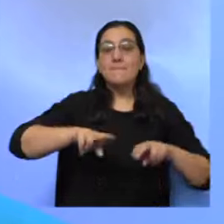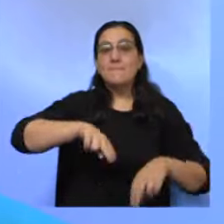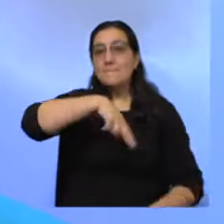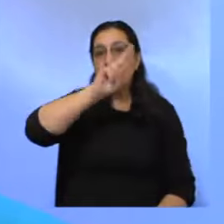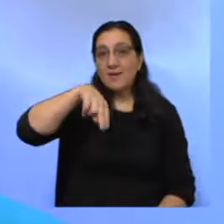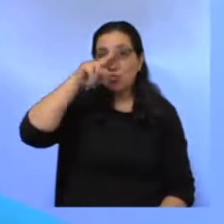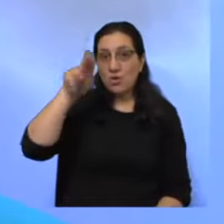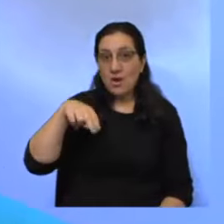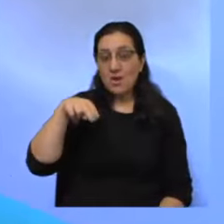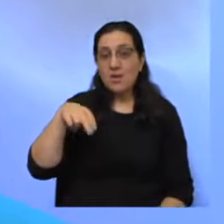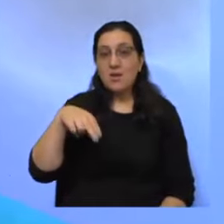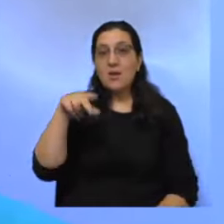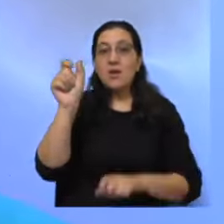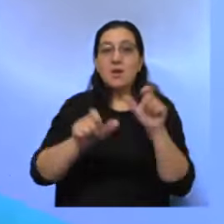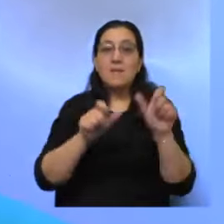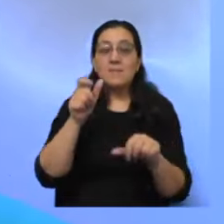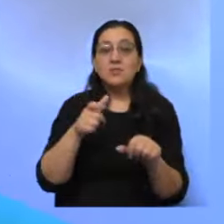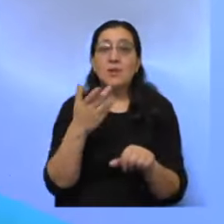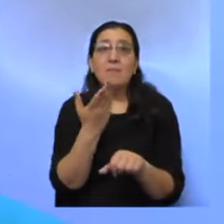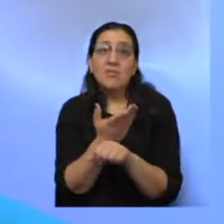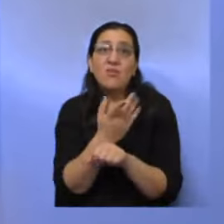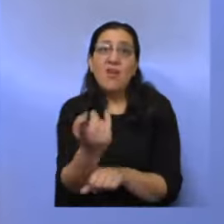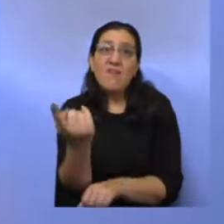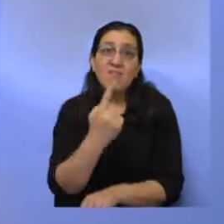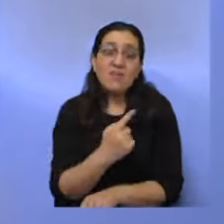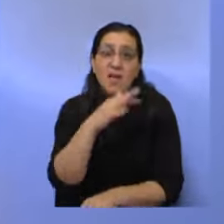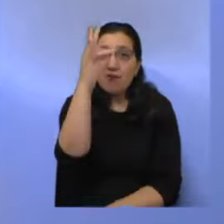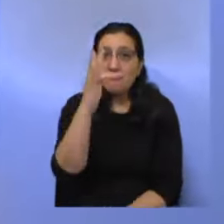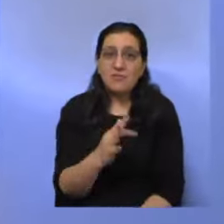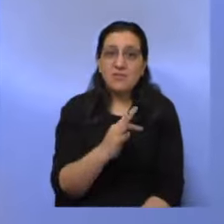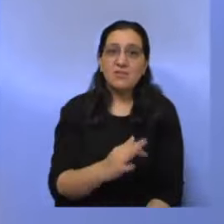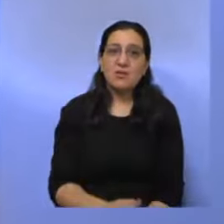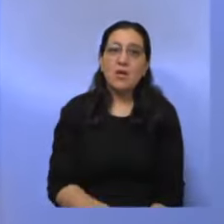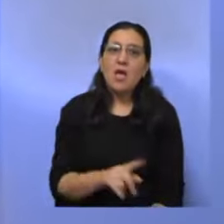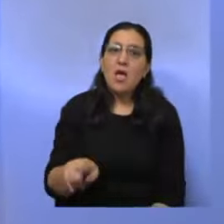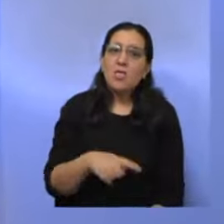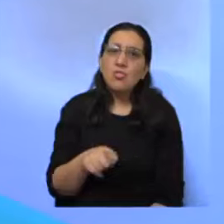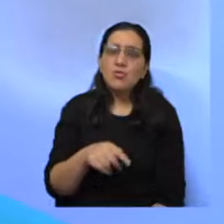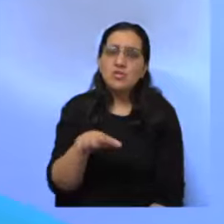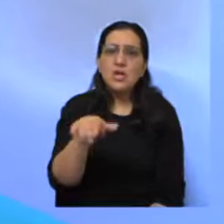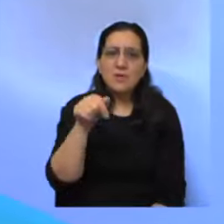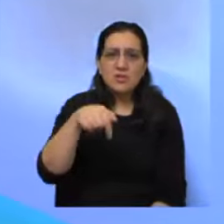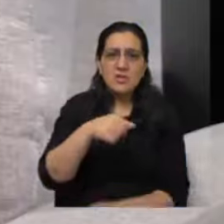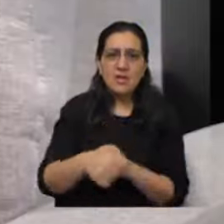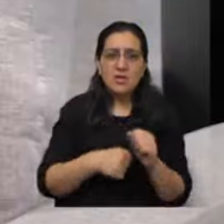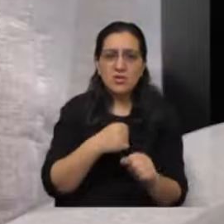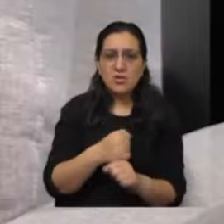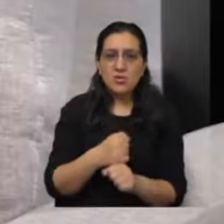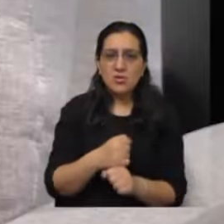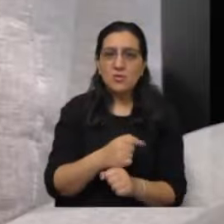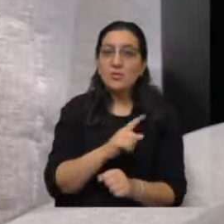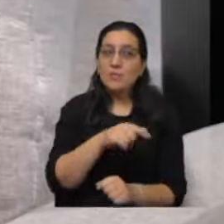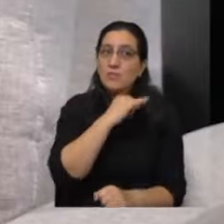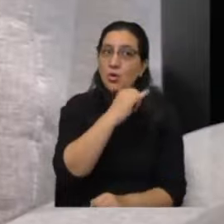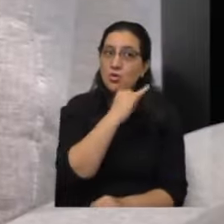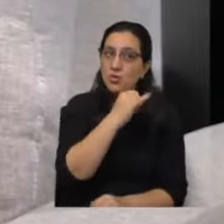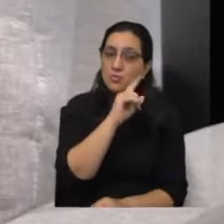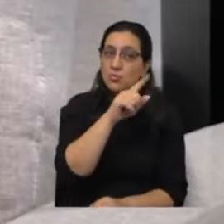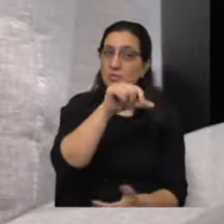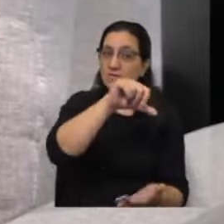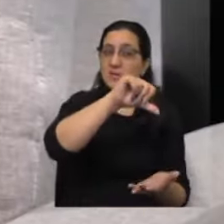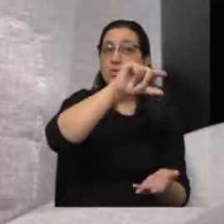gente nos pidió por vos. Que venga Fito. Que venga. No me convocaron este año. No. Después hablamos. Tú estabas en otro país